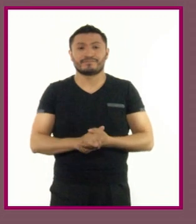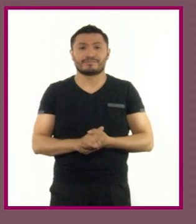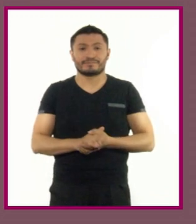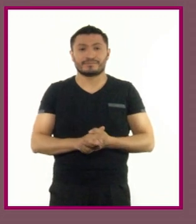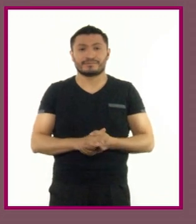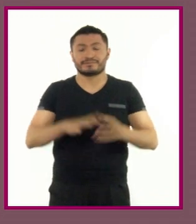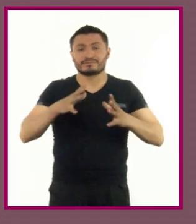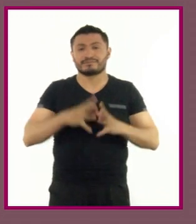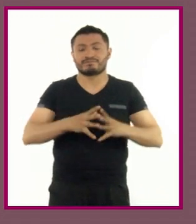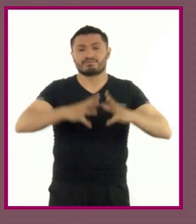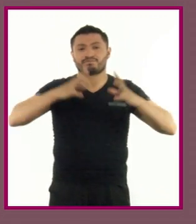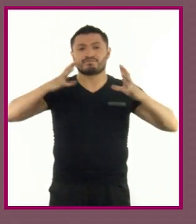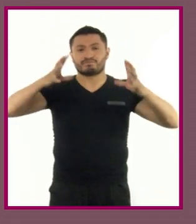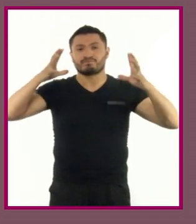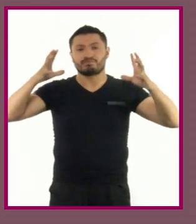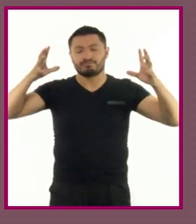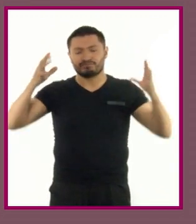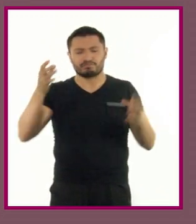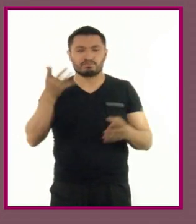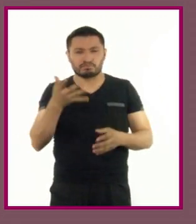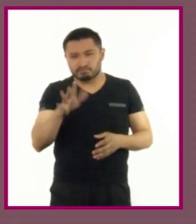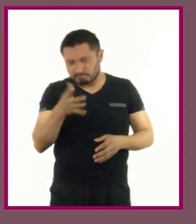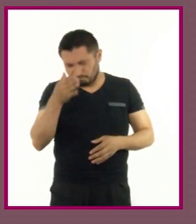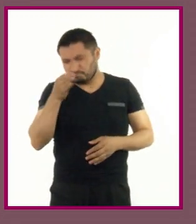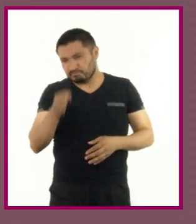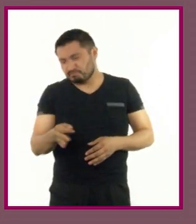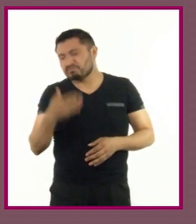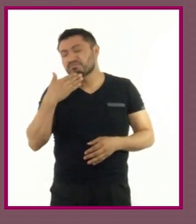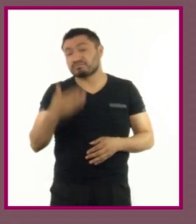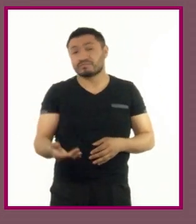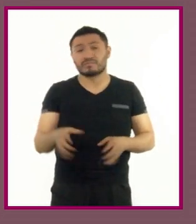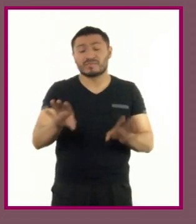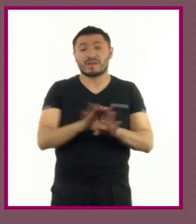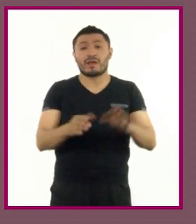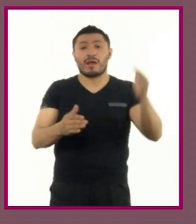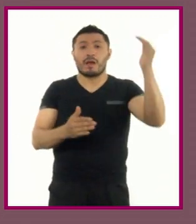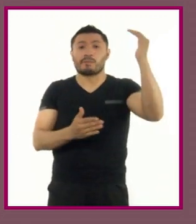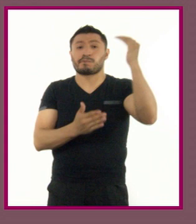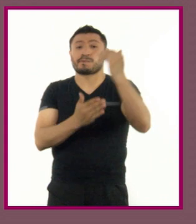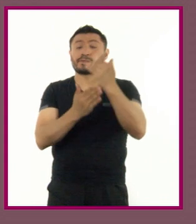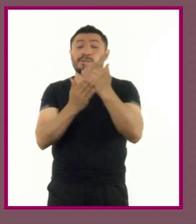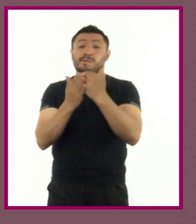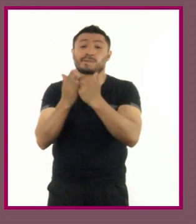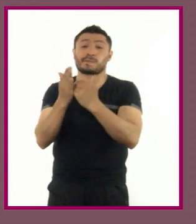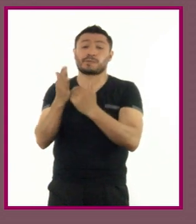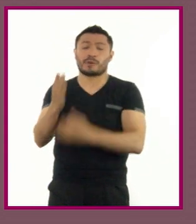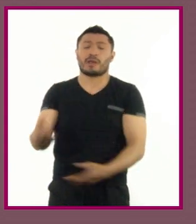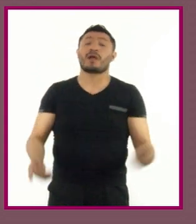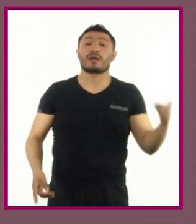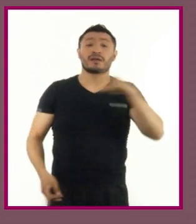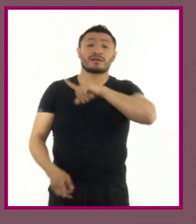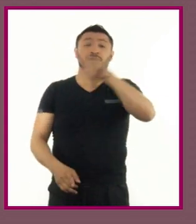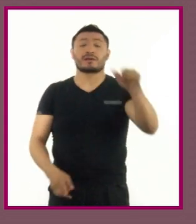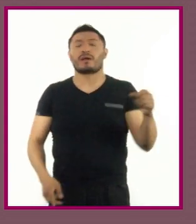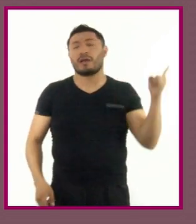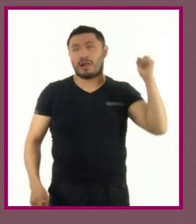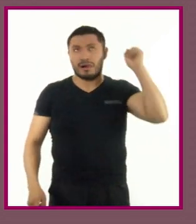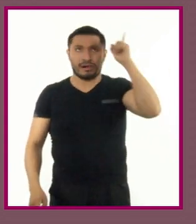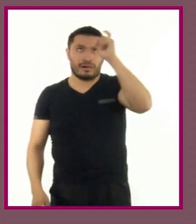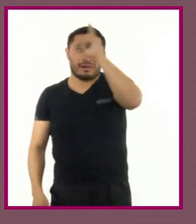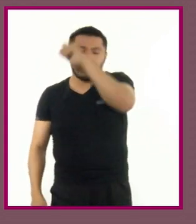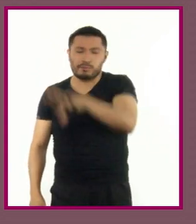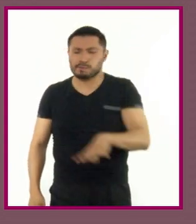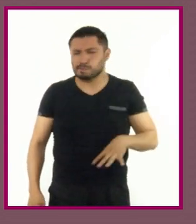un crecimiento aceptable pasó a un decrecimiento y luego con muchas dificultades